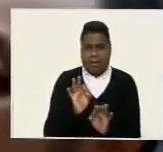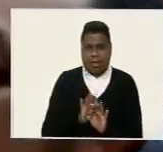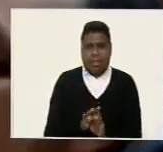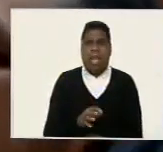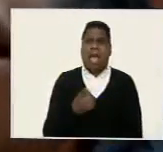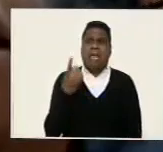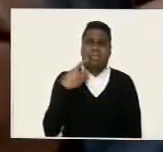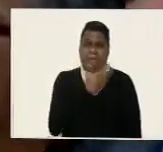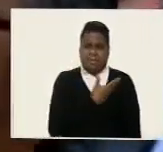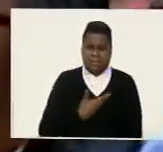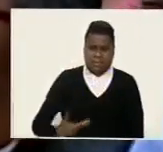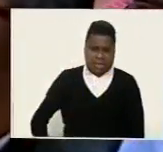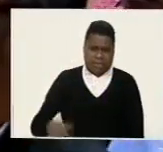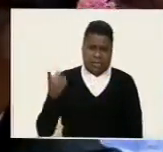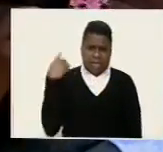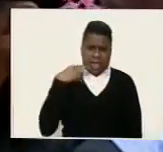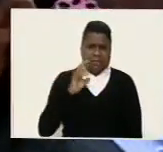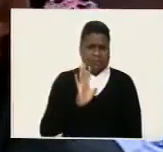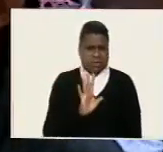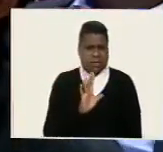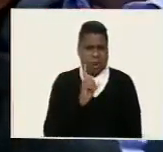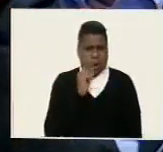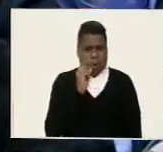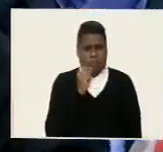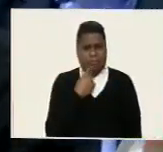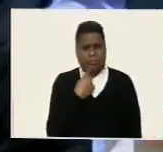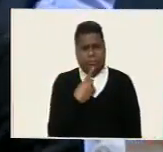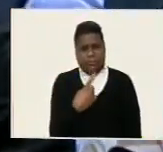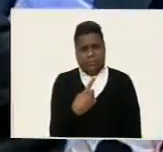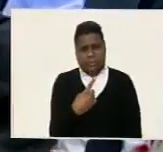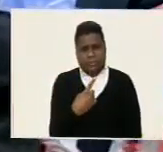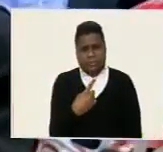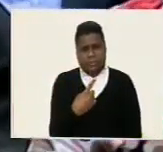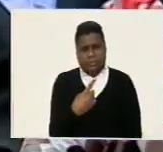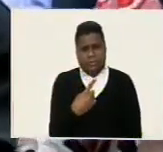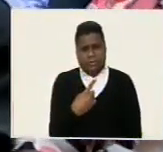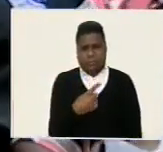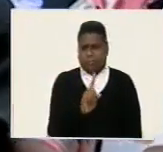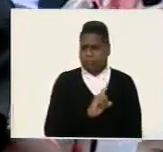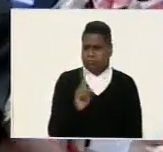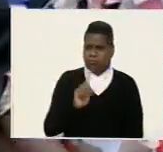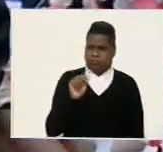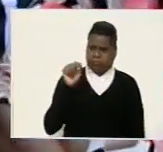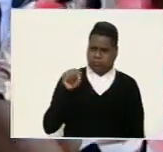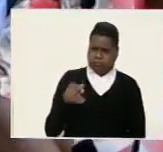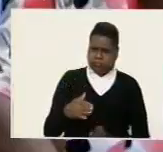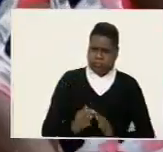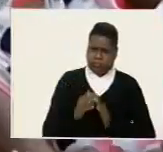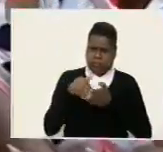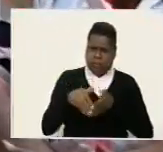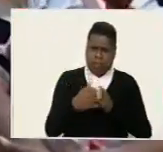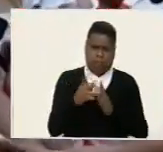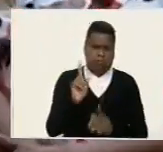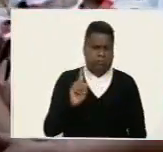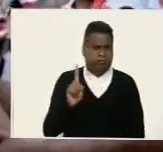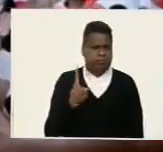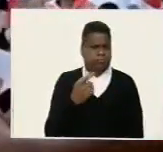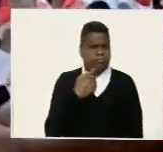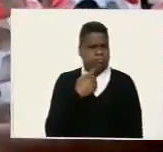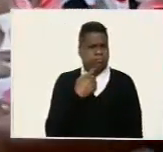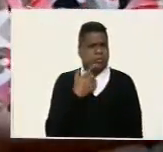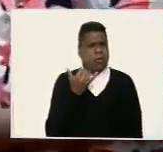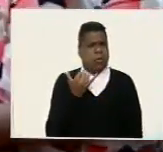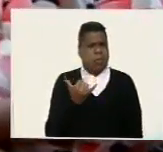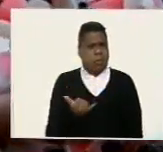Castro los tildó como planta insolente. Esa planta insolente que hoy se pone de